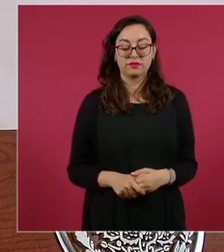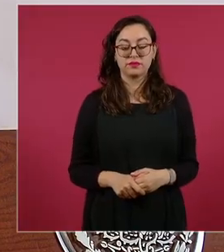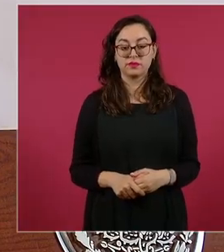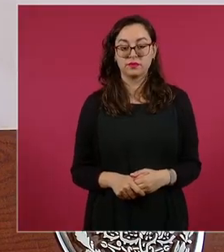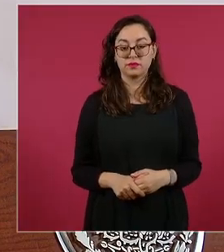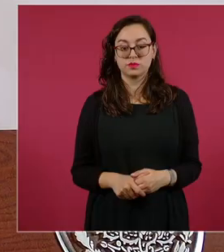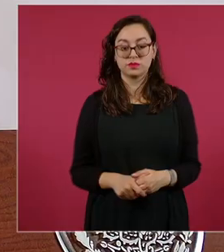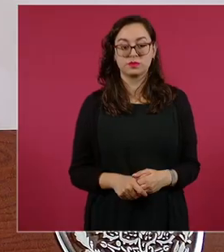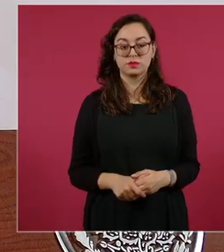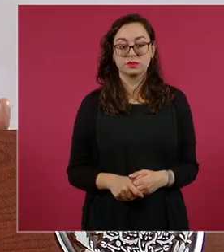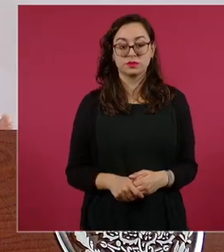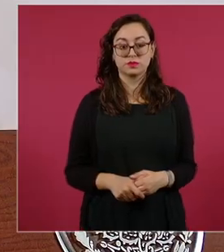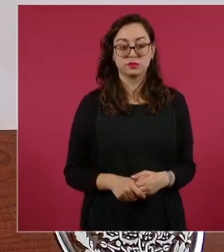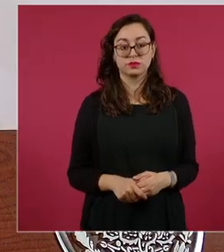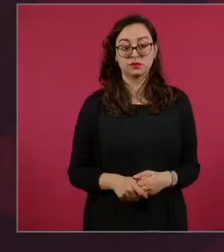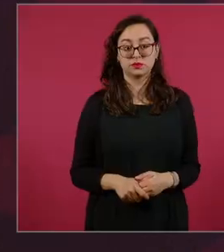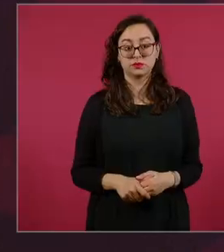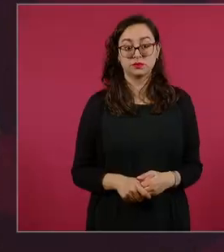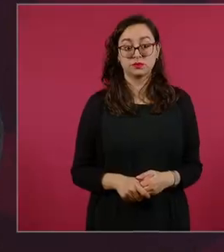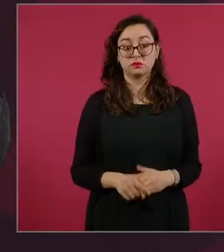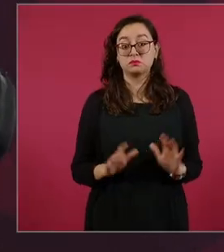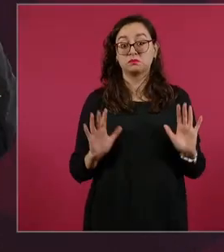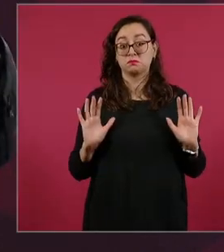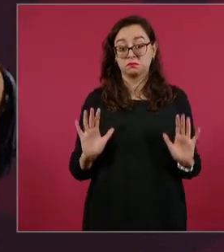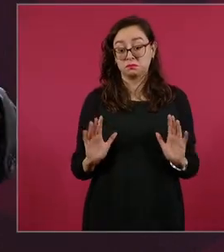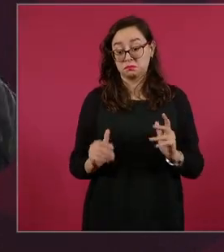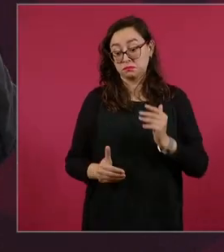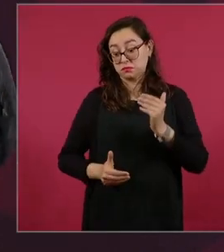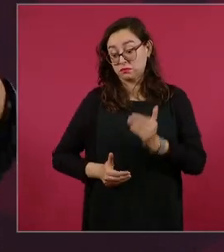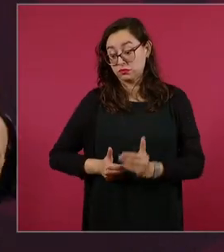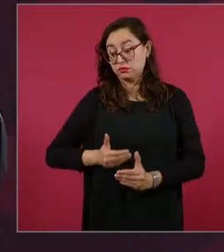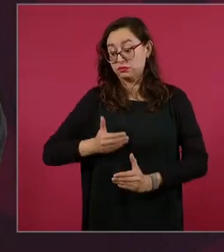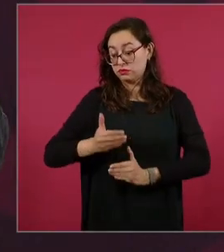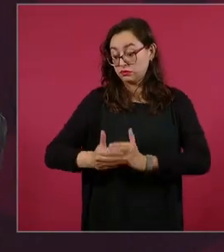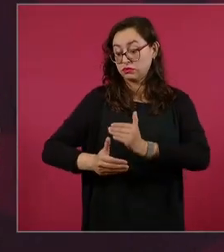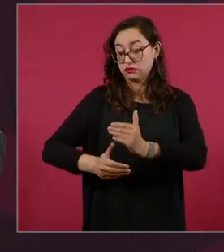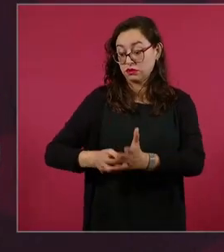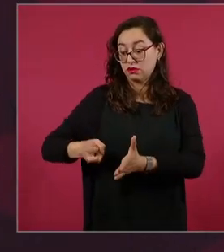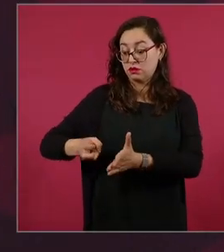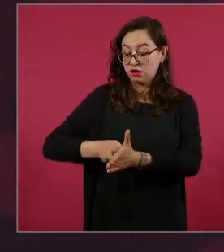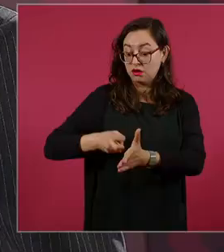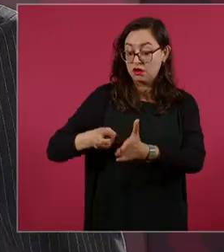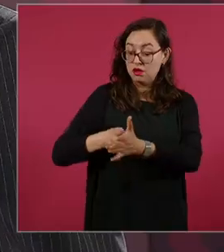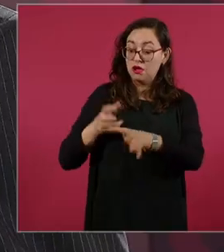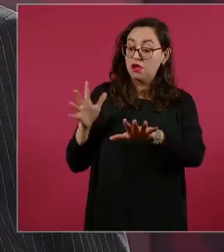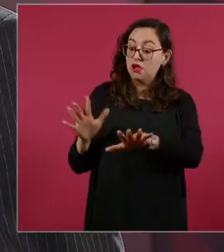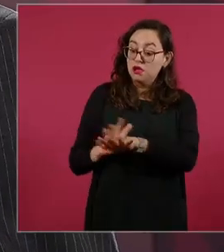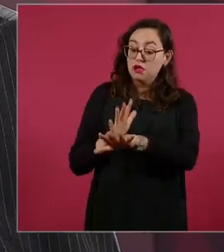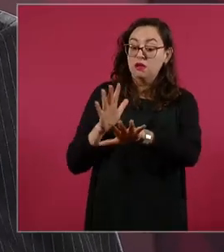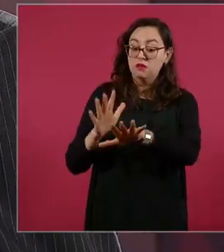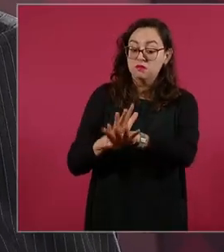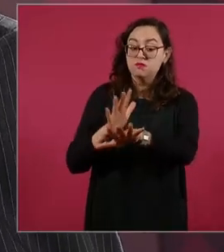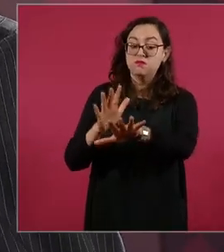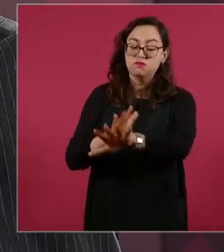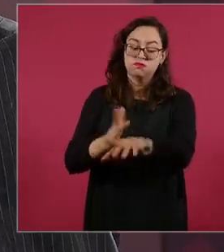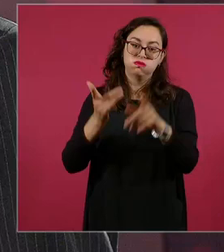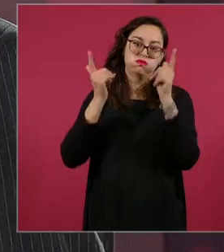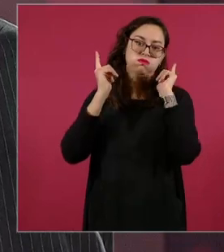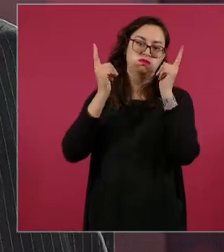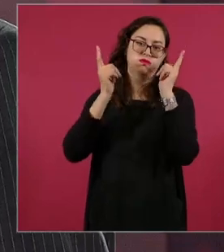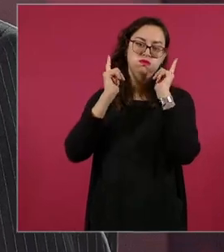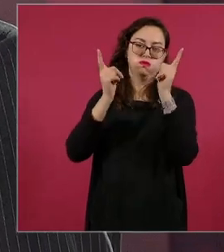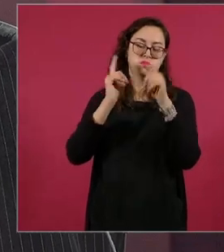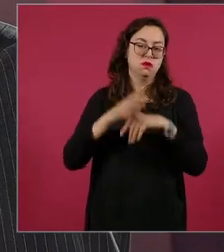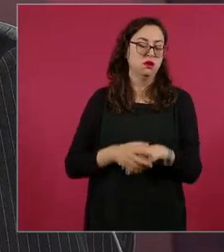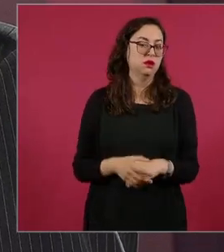y ojalá y todo esto vaya cambiando es que dominaron por mucho tiempo